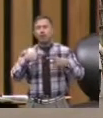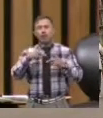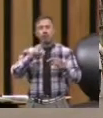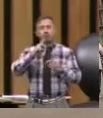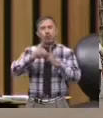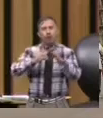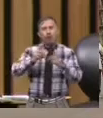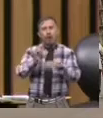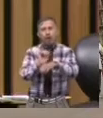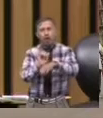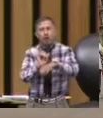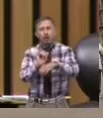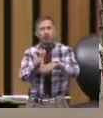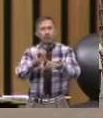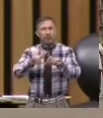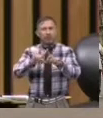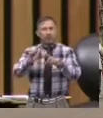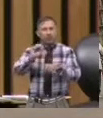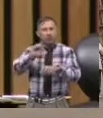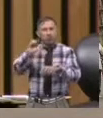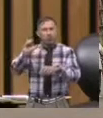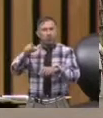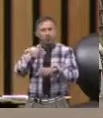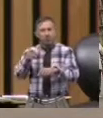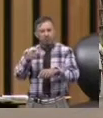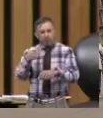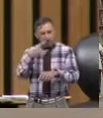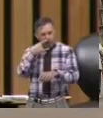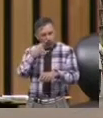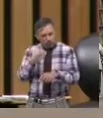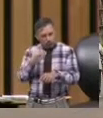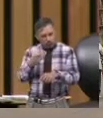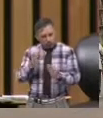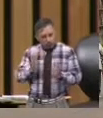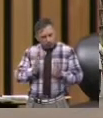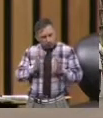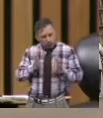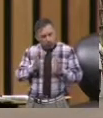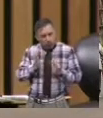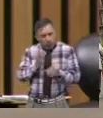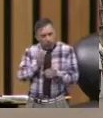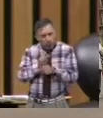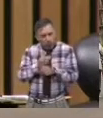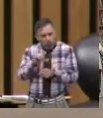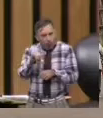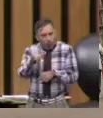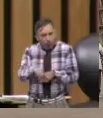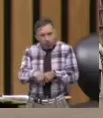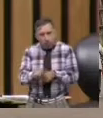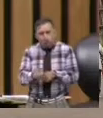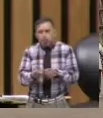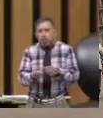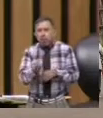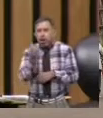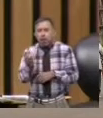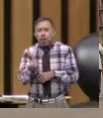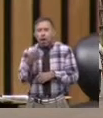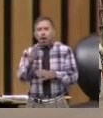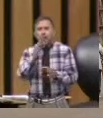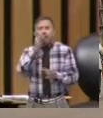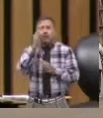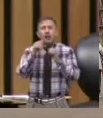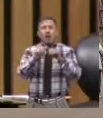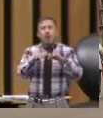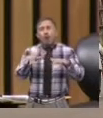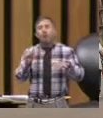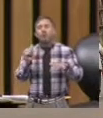deporte y la farándula, curiosamente irrumpieron a la vez en las redes sociales con similares mensajes disque